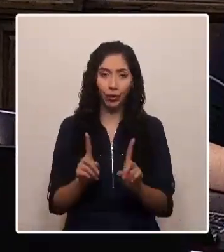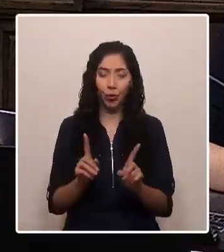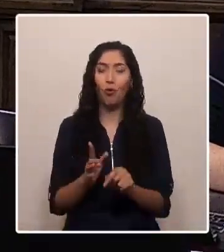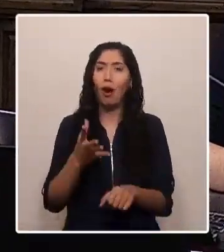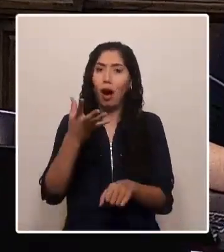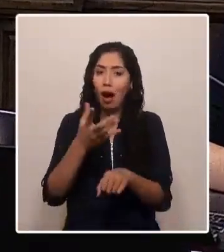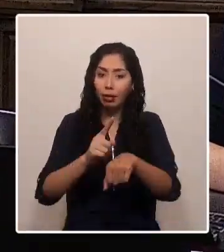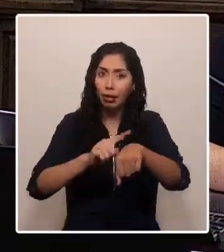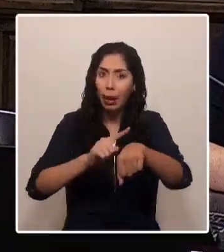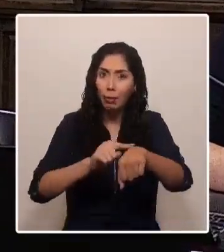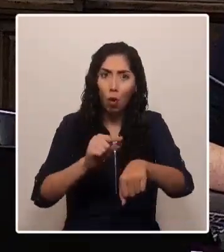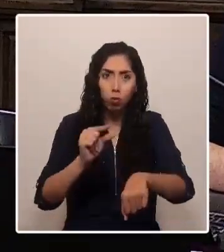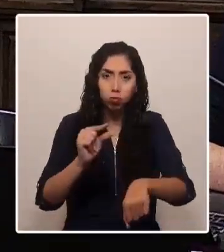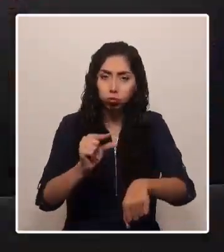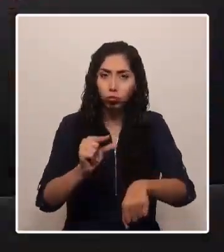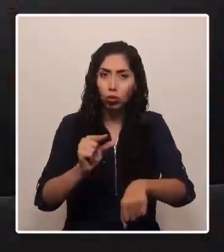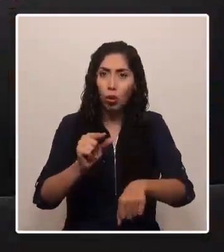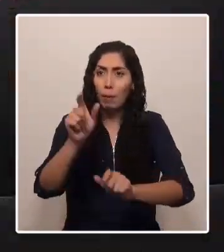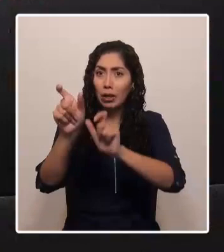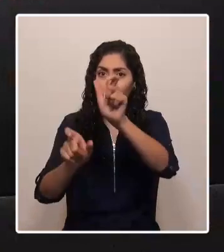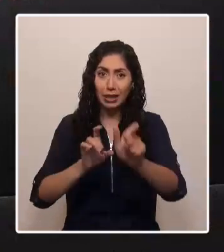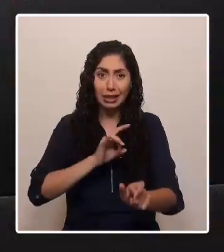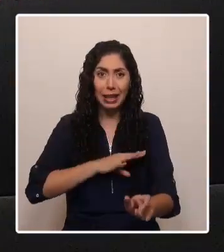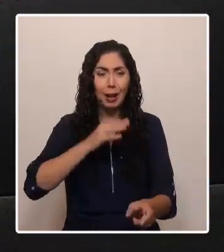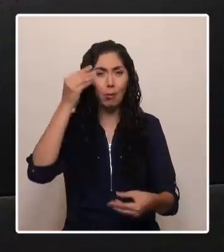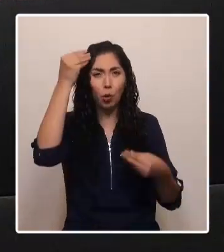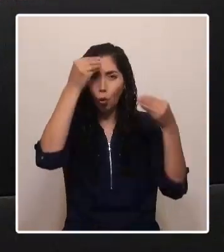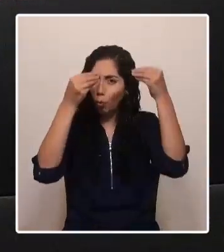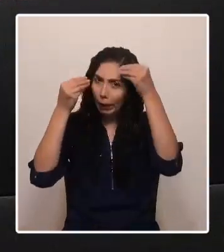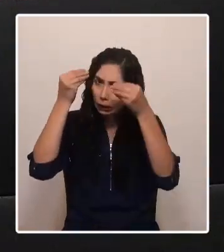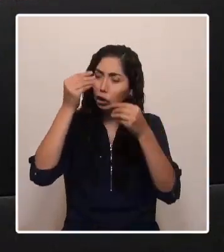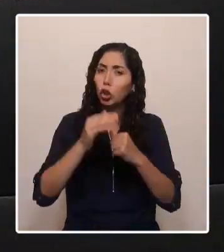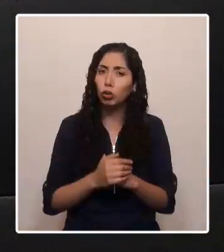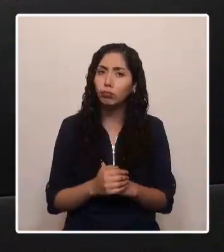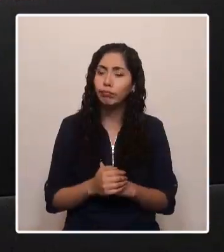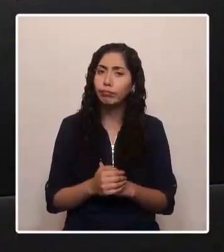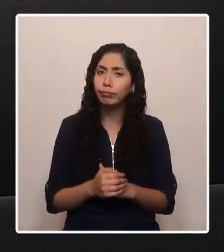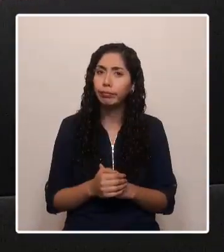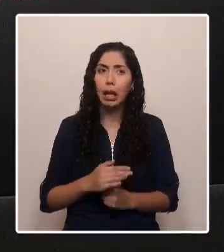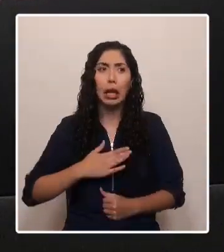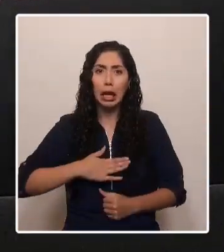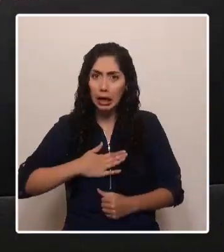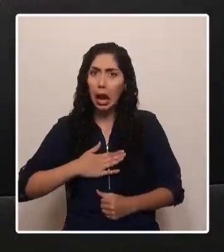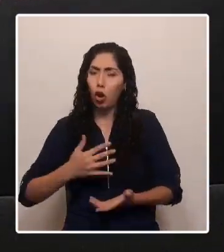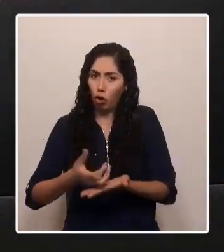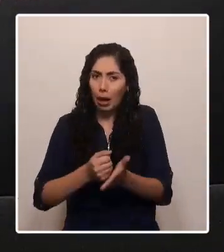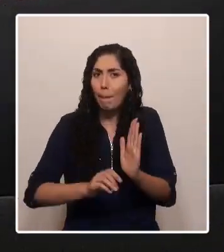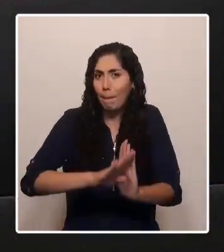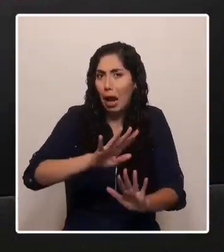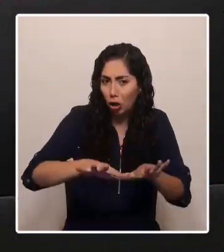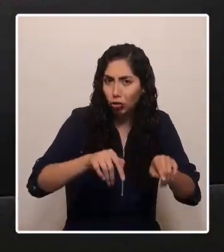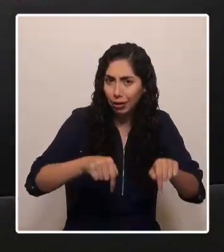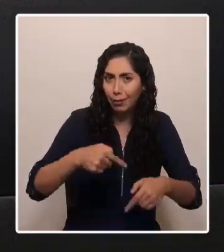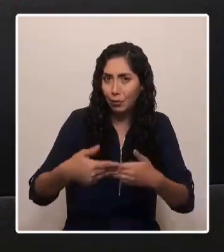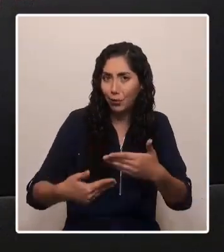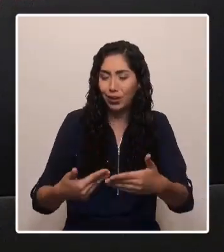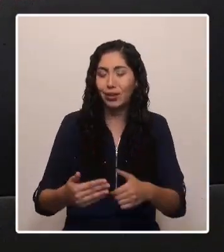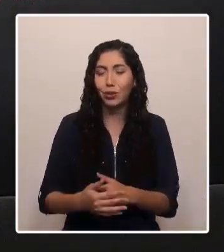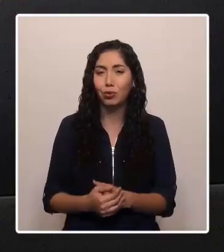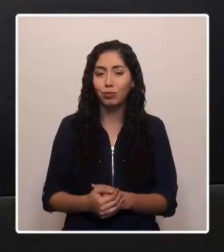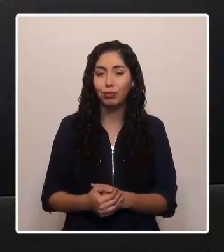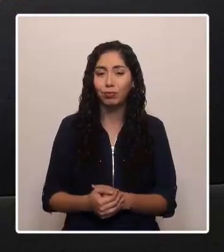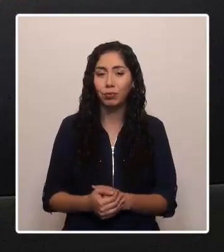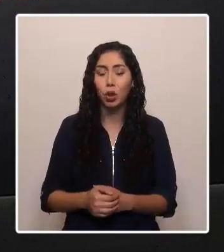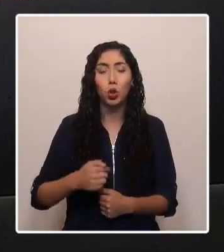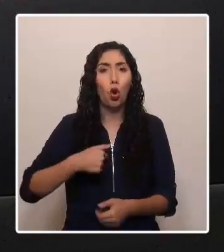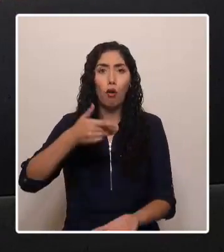acrecientan cada vez más la preocupación de chilenos y chilenas que esperaban mucho más de este proceso. Es en este contexto donde me veo en la obligación